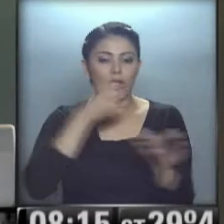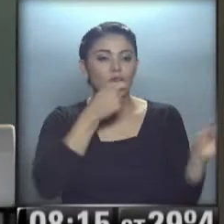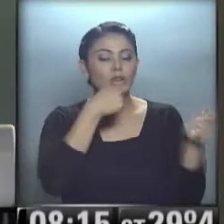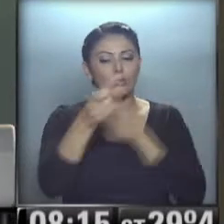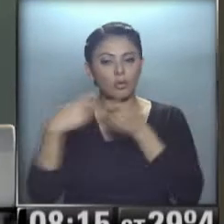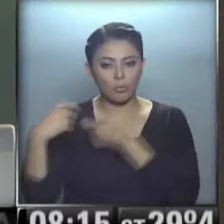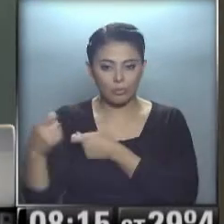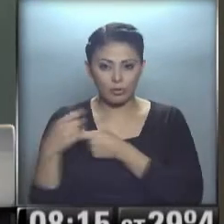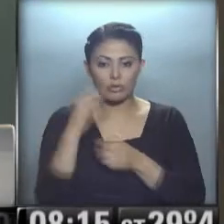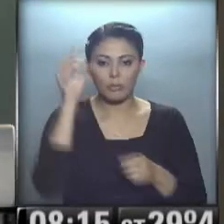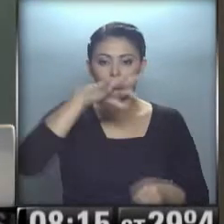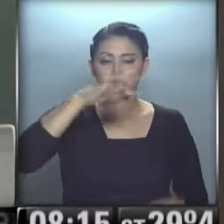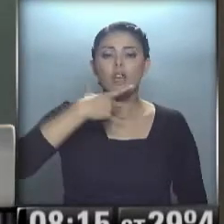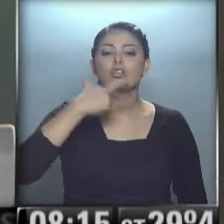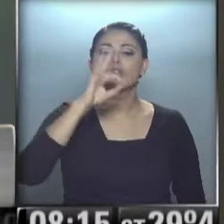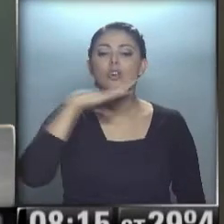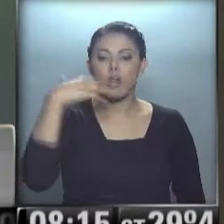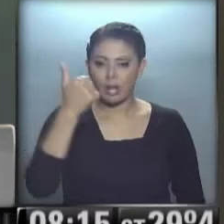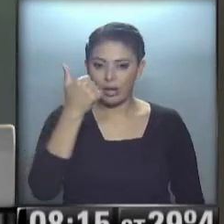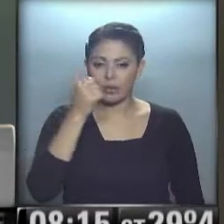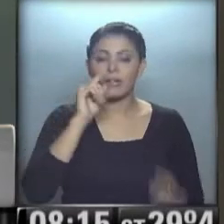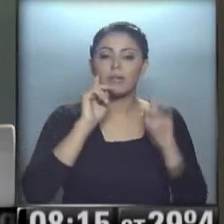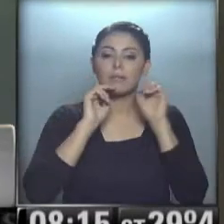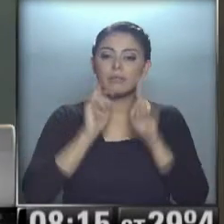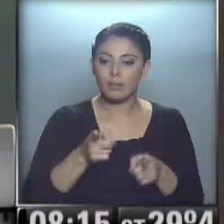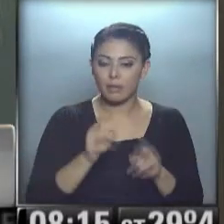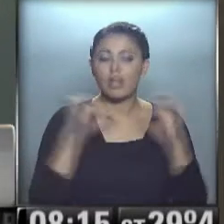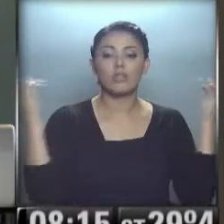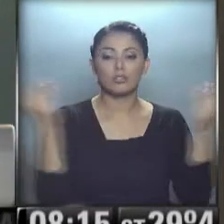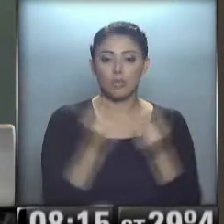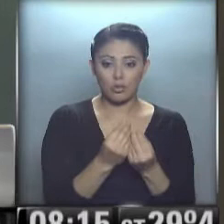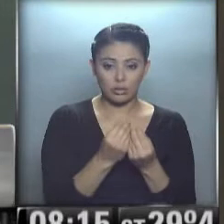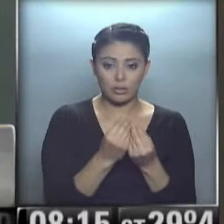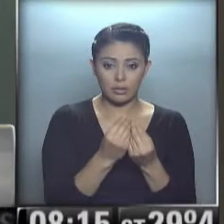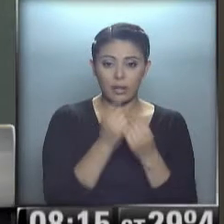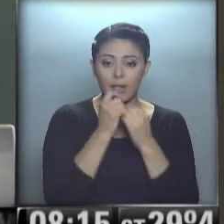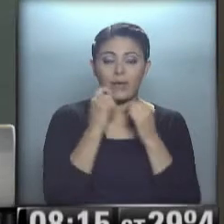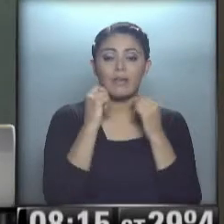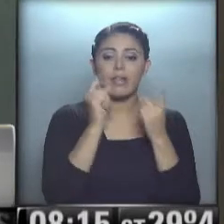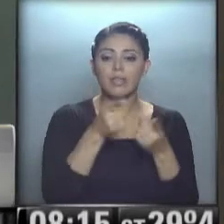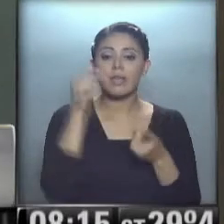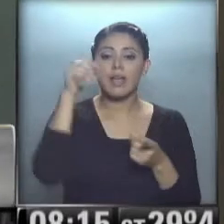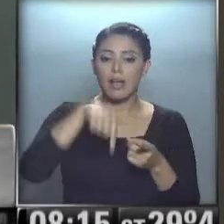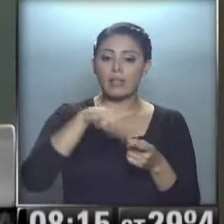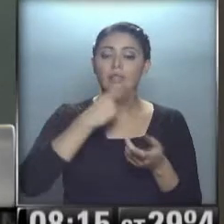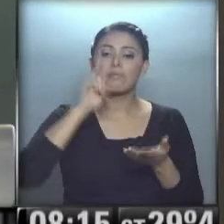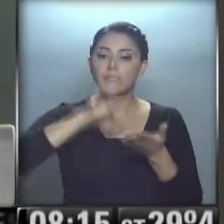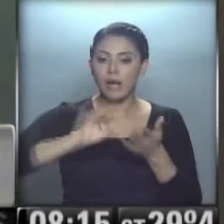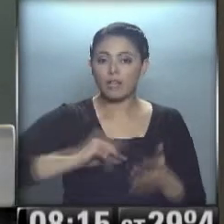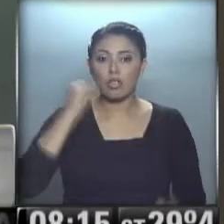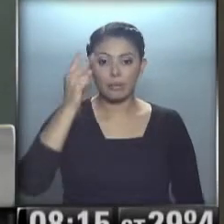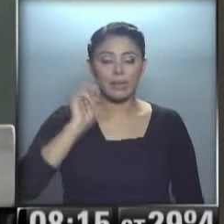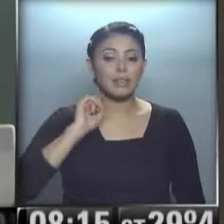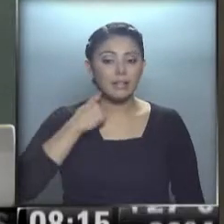comercialización de soja. En este contexto también el monto que se asigna para el transcurso de este ejercicio fiscal 2013